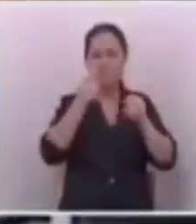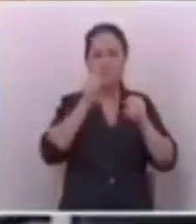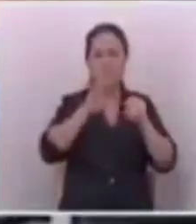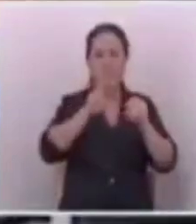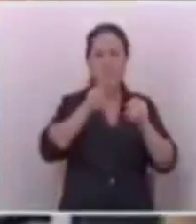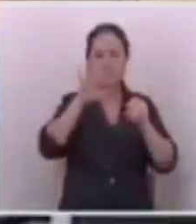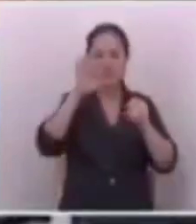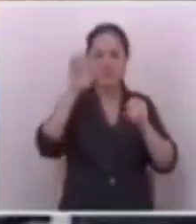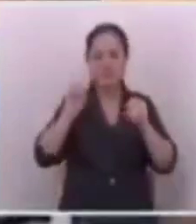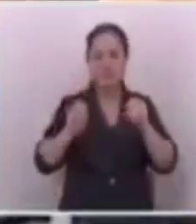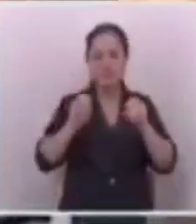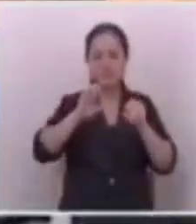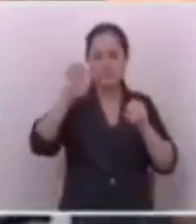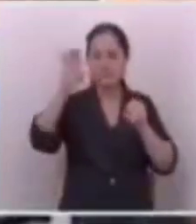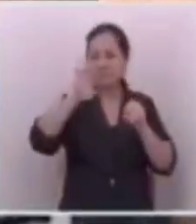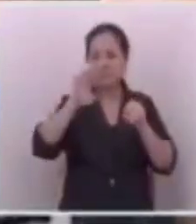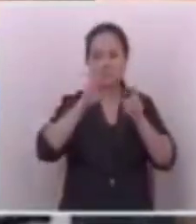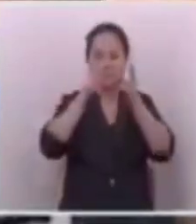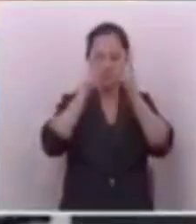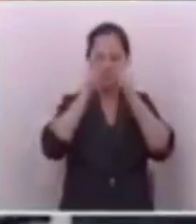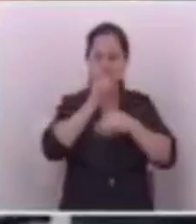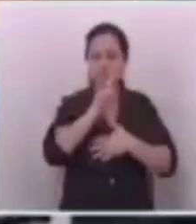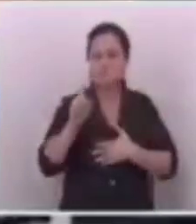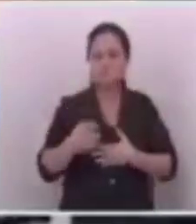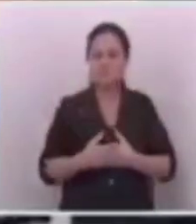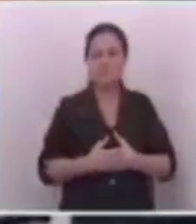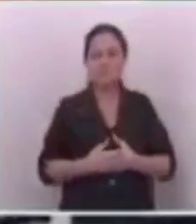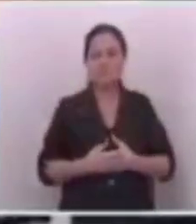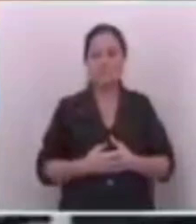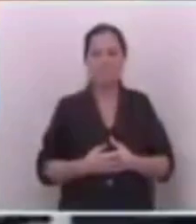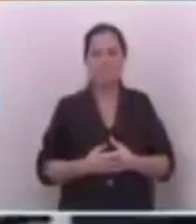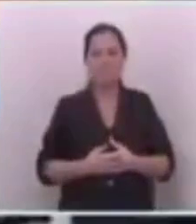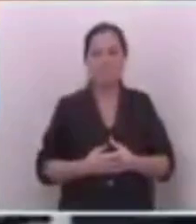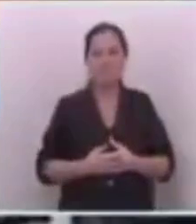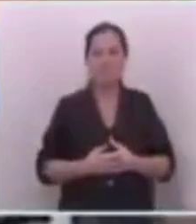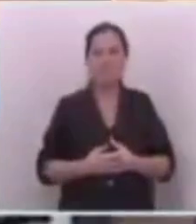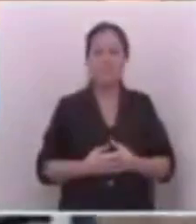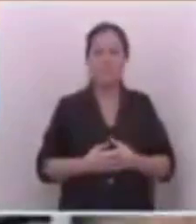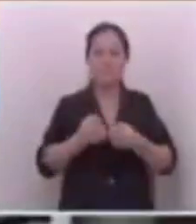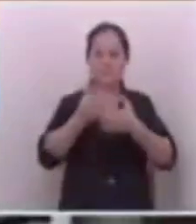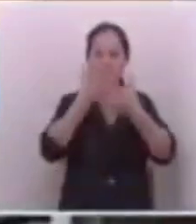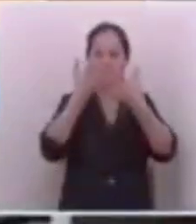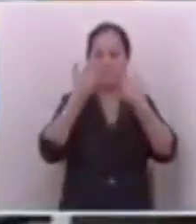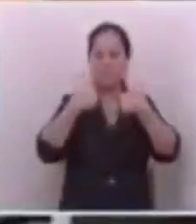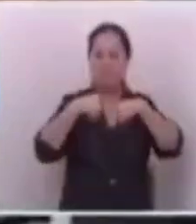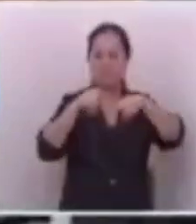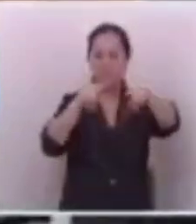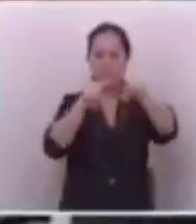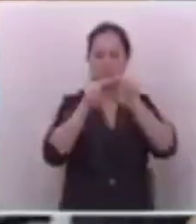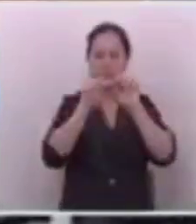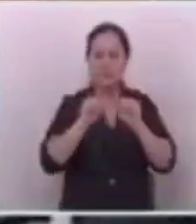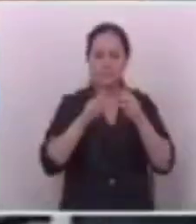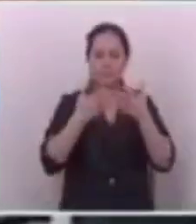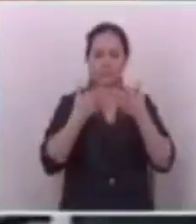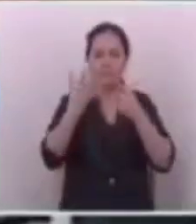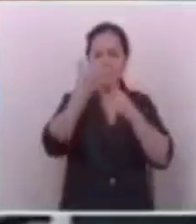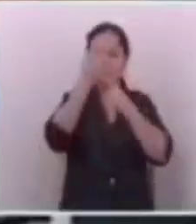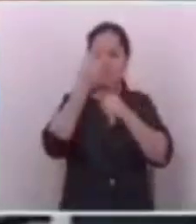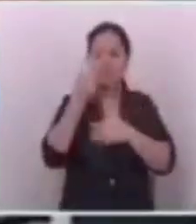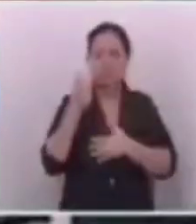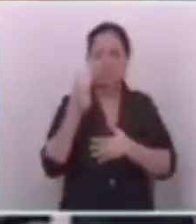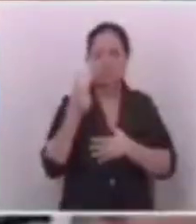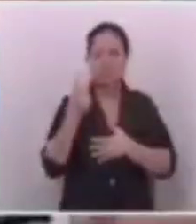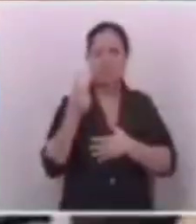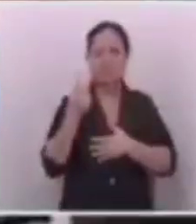en enero. Ahí no quisieron escuchar. Y dicen que no es sostenible, que no alcanza el